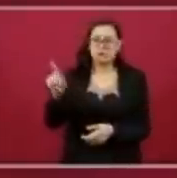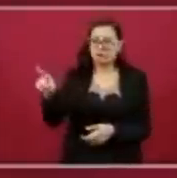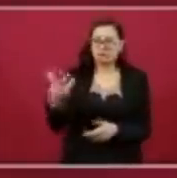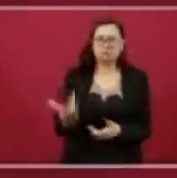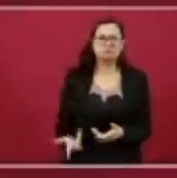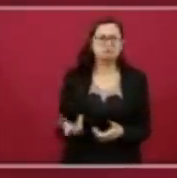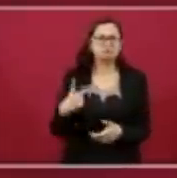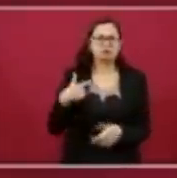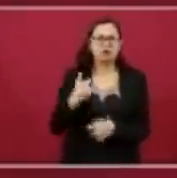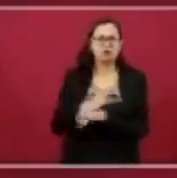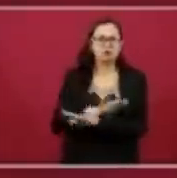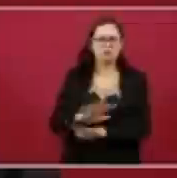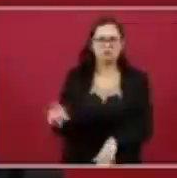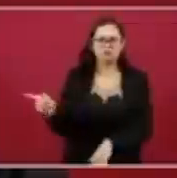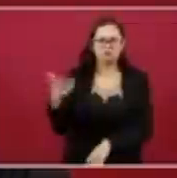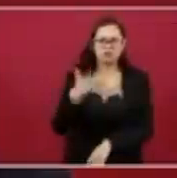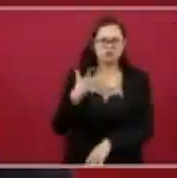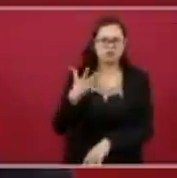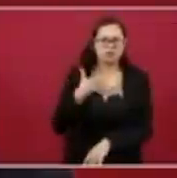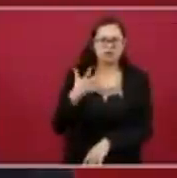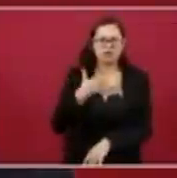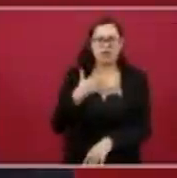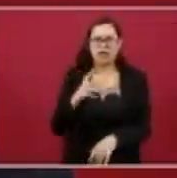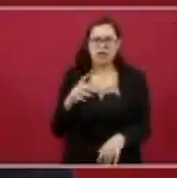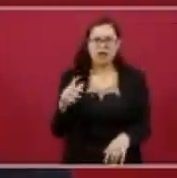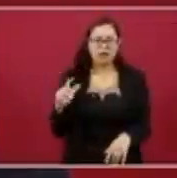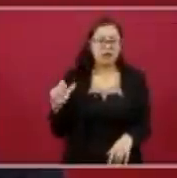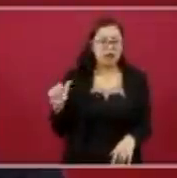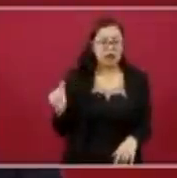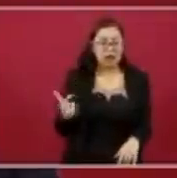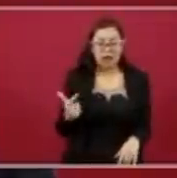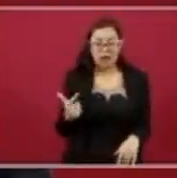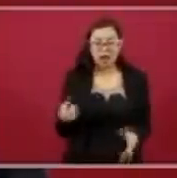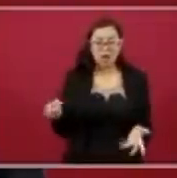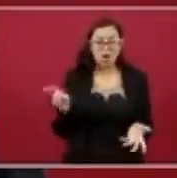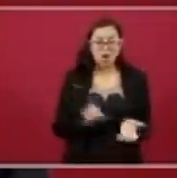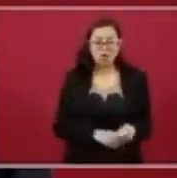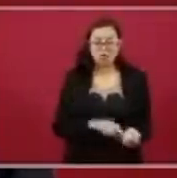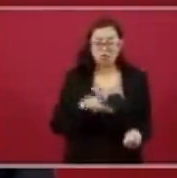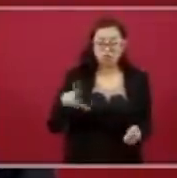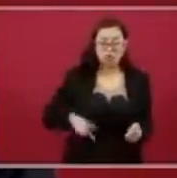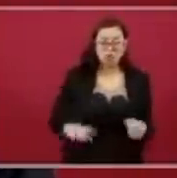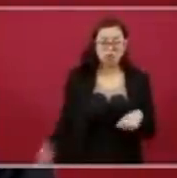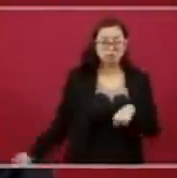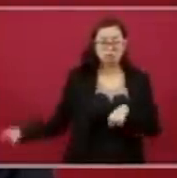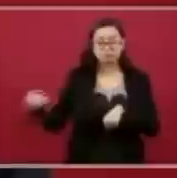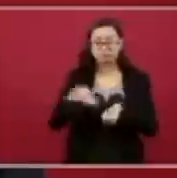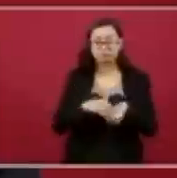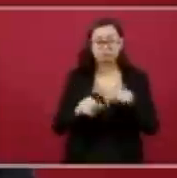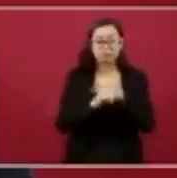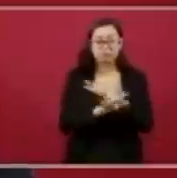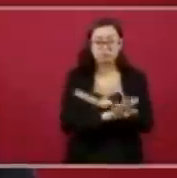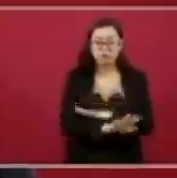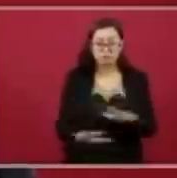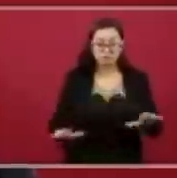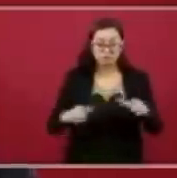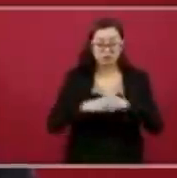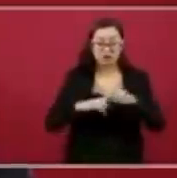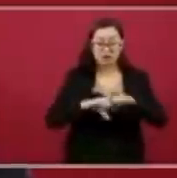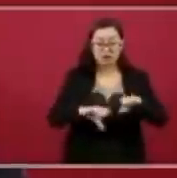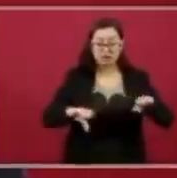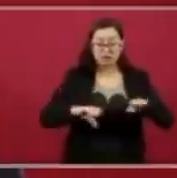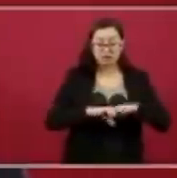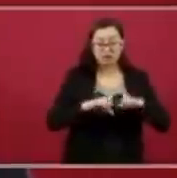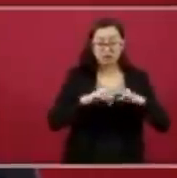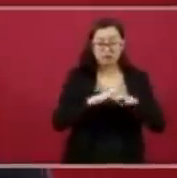no se ha presentado un informe al interior del gobierno, del Gabinete de Seguridad, no tiene